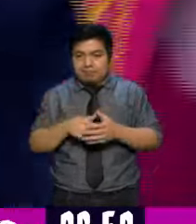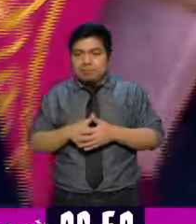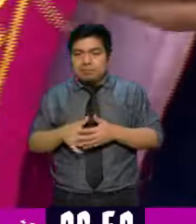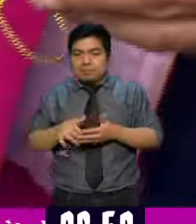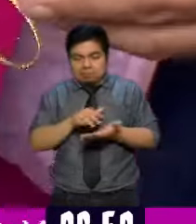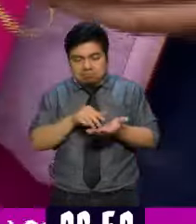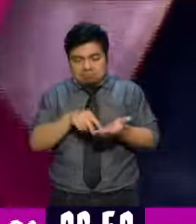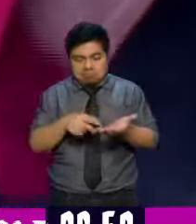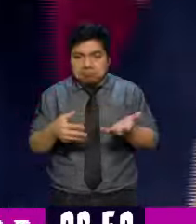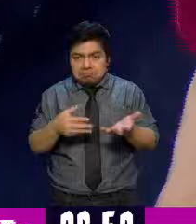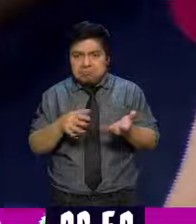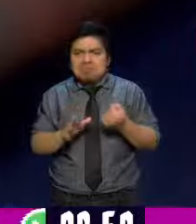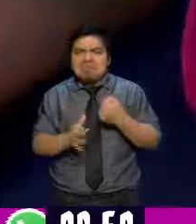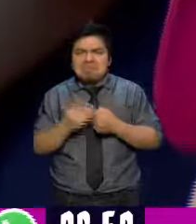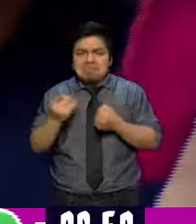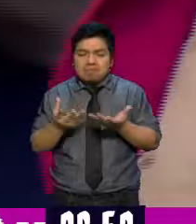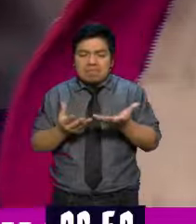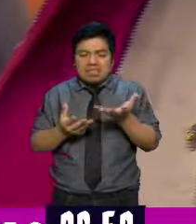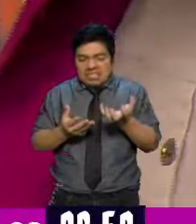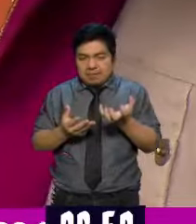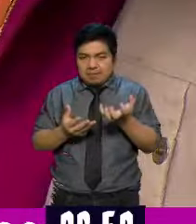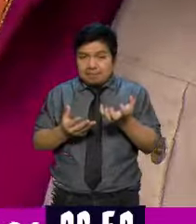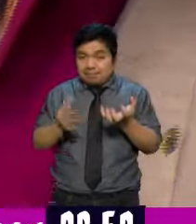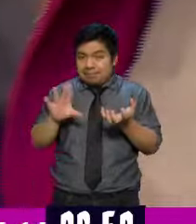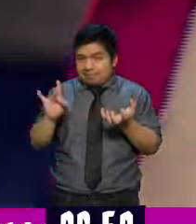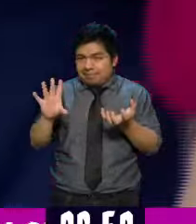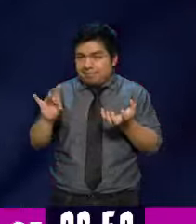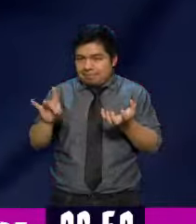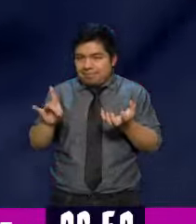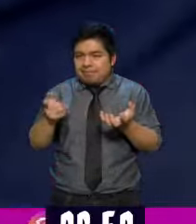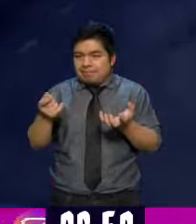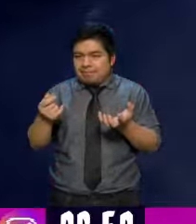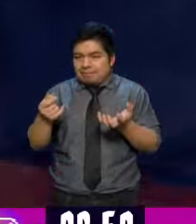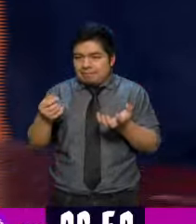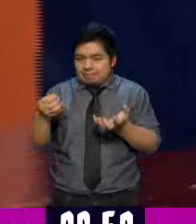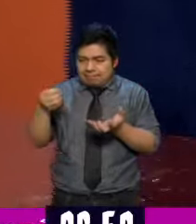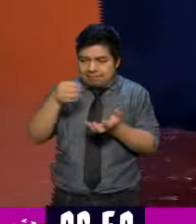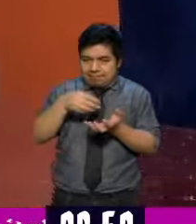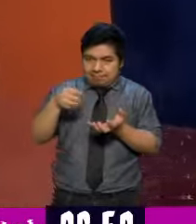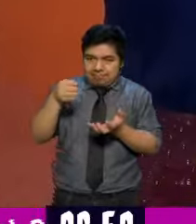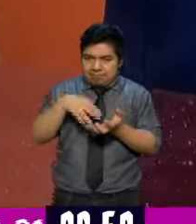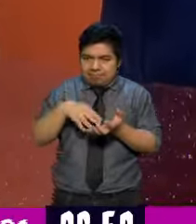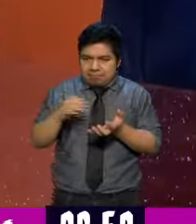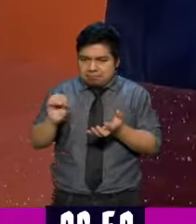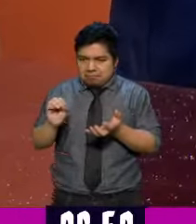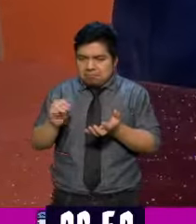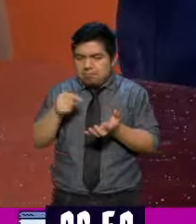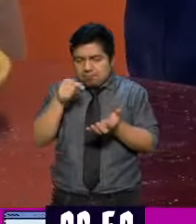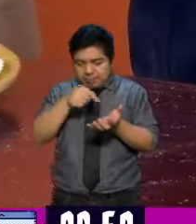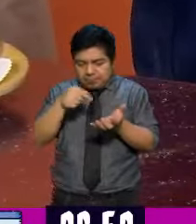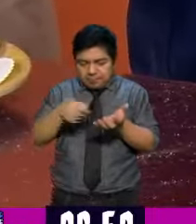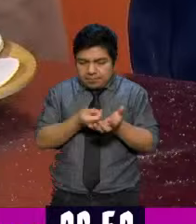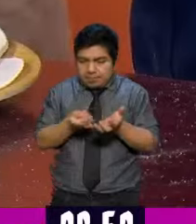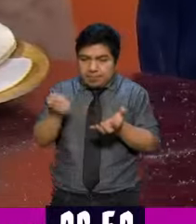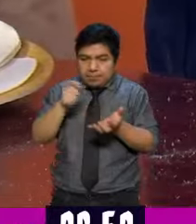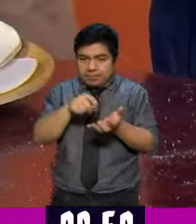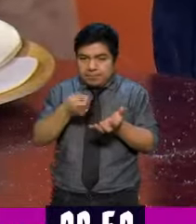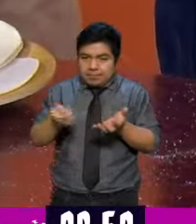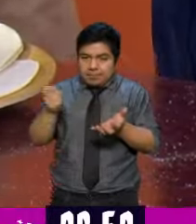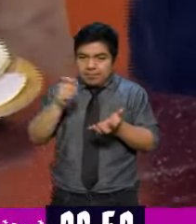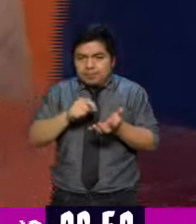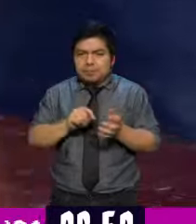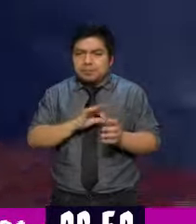alrededor de la masa. Esto es para que la masa se pegue, ¿vale? Vamos a agarrar un poquito. Ah, no le vamos a echar prito, algo, ¿no, verdad? No. Baba. Y si se pega. También puede ser baba.